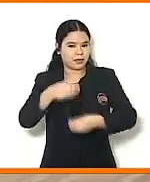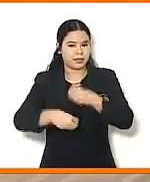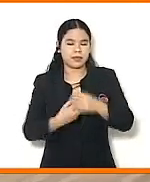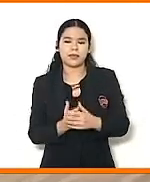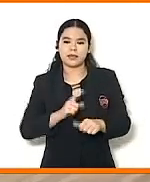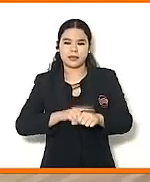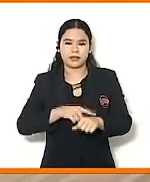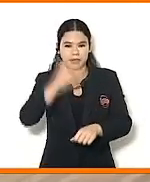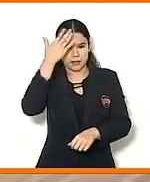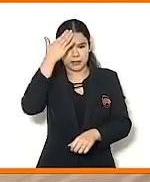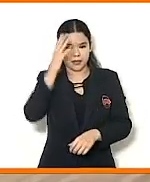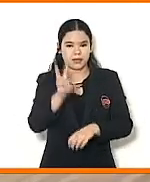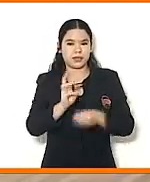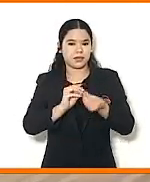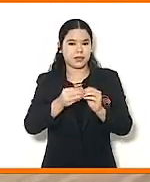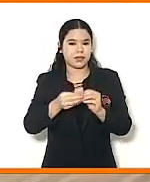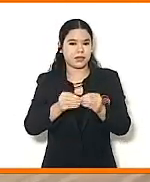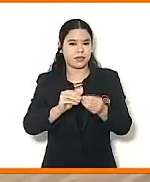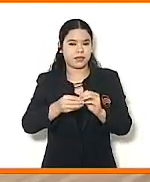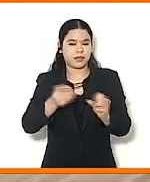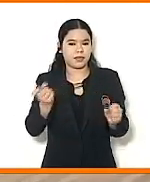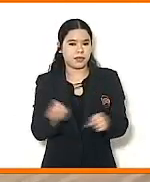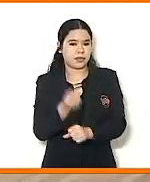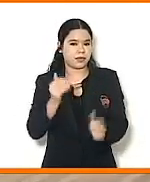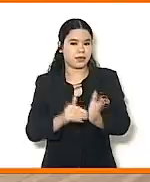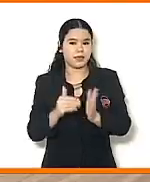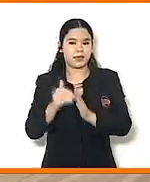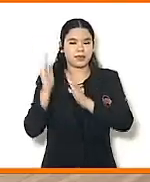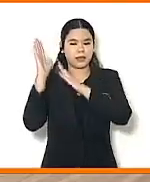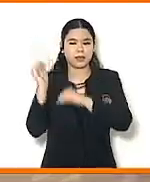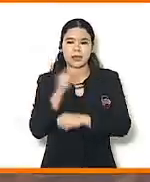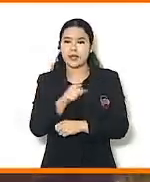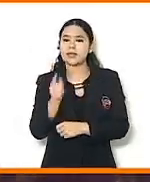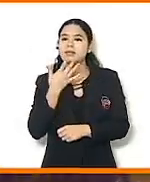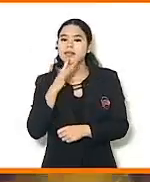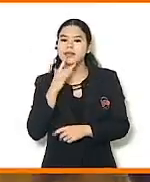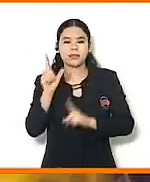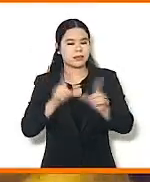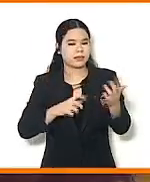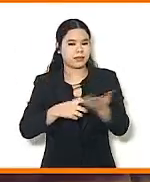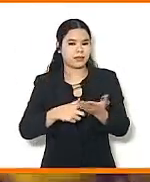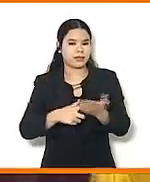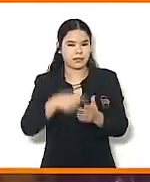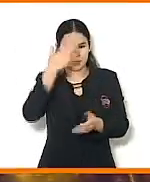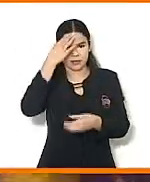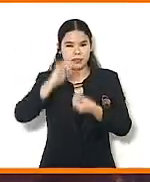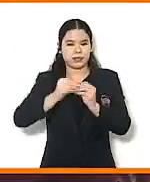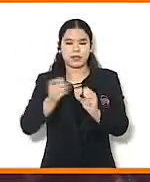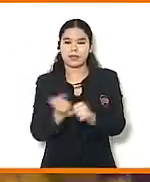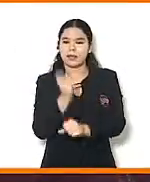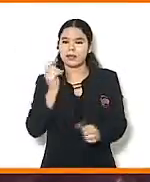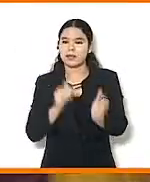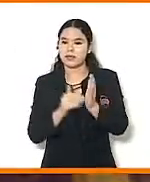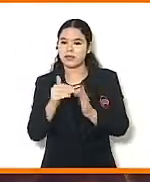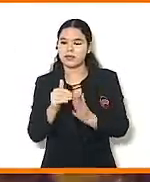6 números millonarios. Te deseo suerte y espero que tengas tu boleto en mano, porque tu primer número millonario